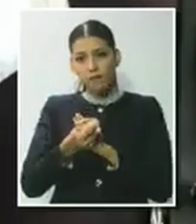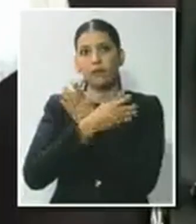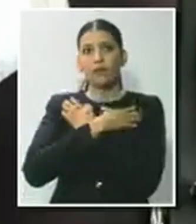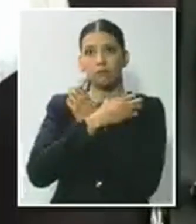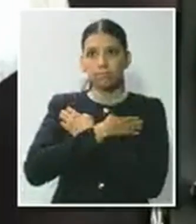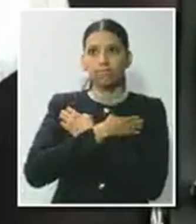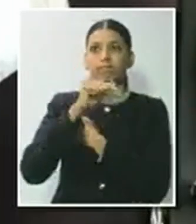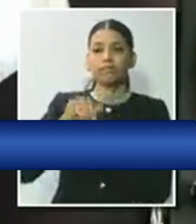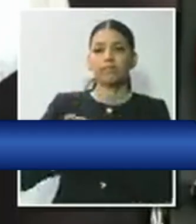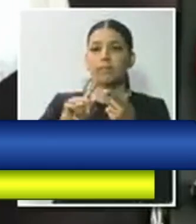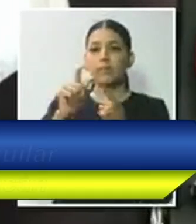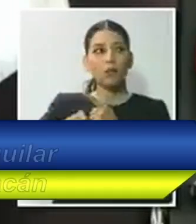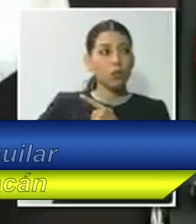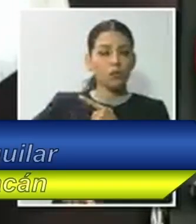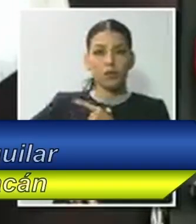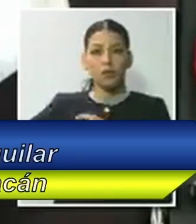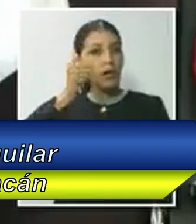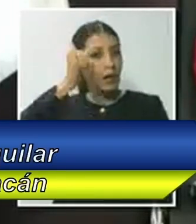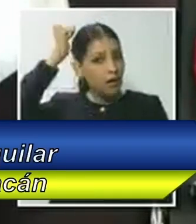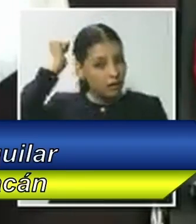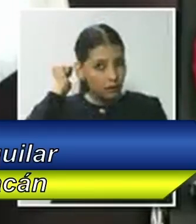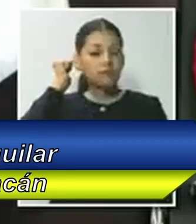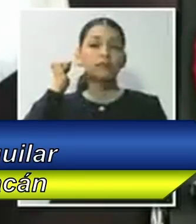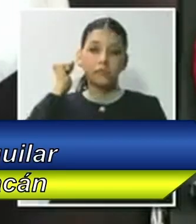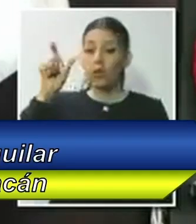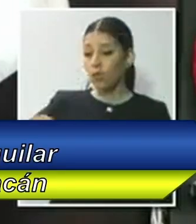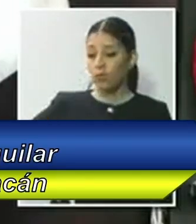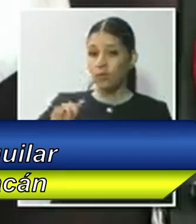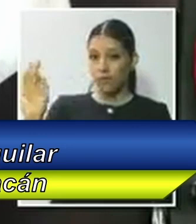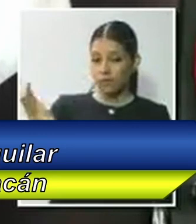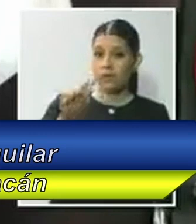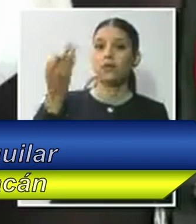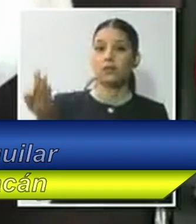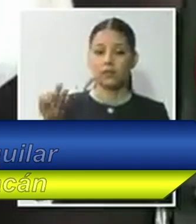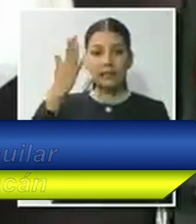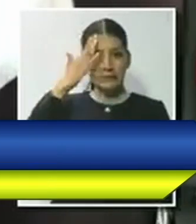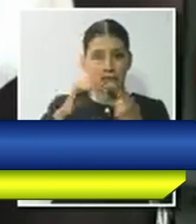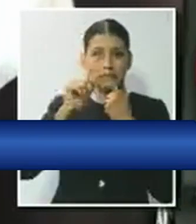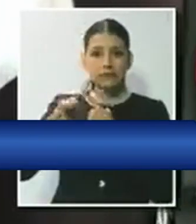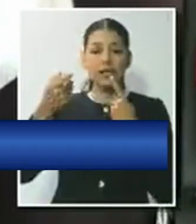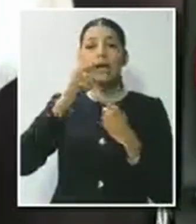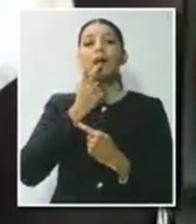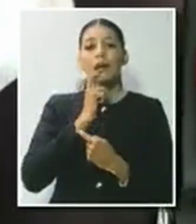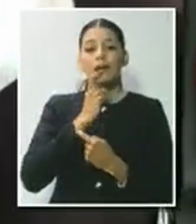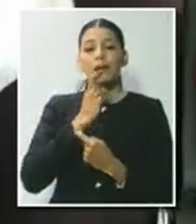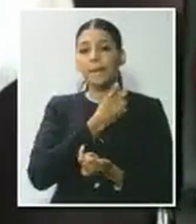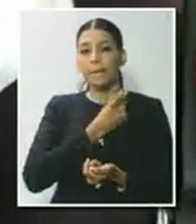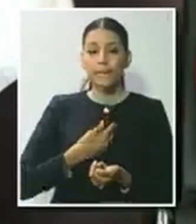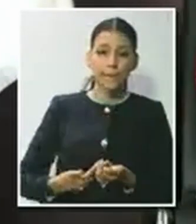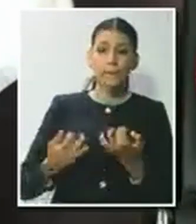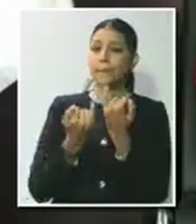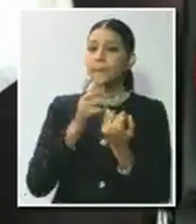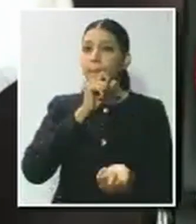educativa con el gobernador Alfredo Ramírez Bedoya, el gobierno federal encabezado por Andrés Manuel López Obrador